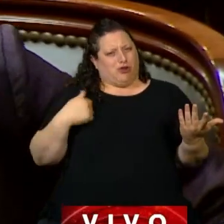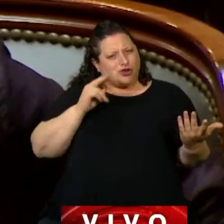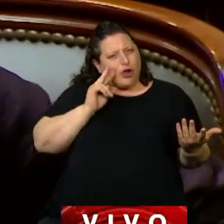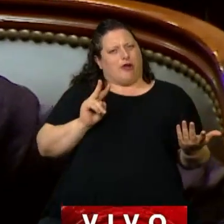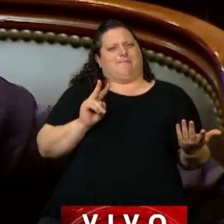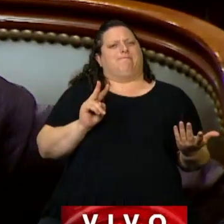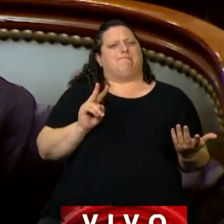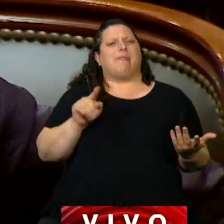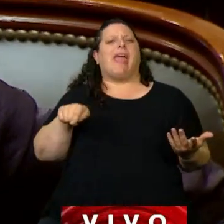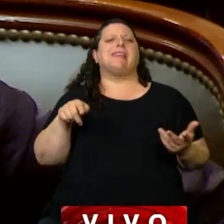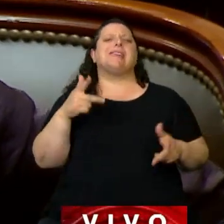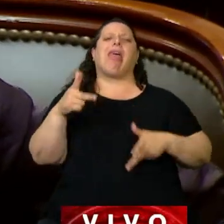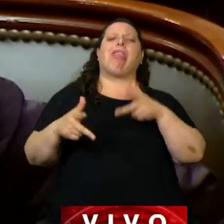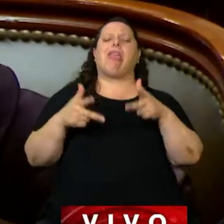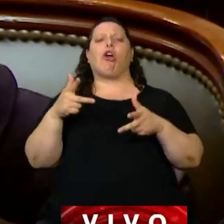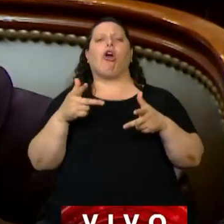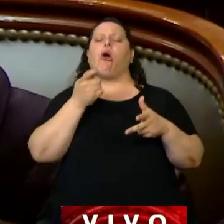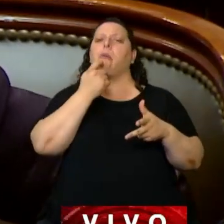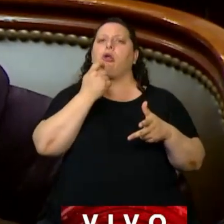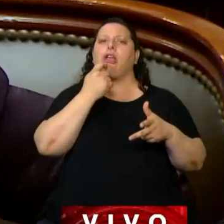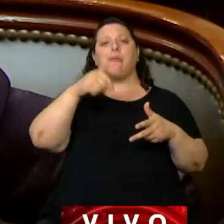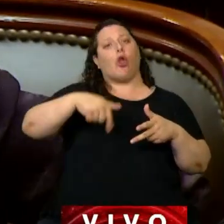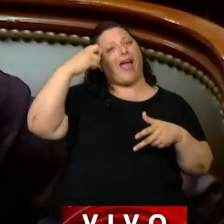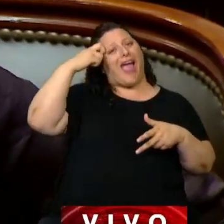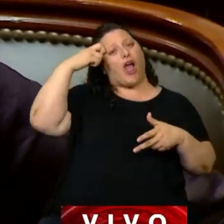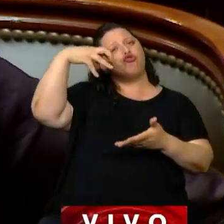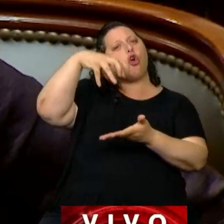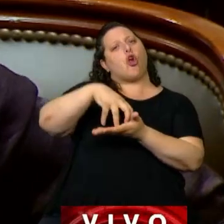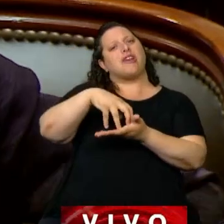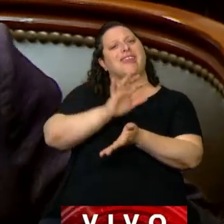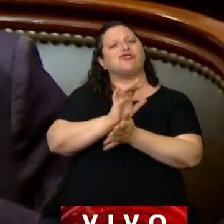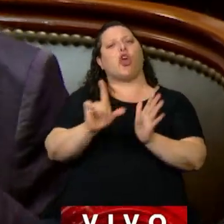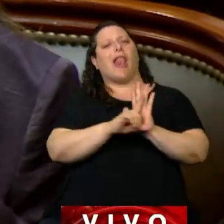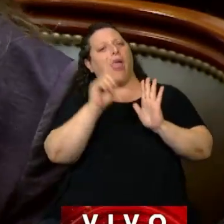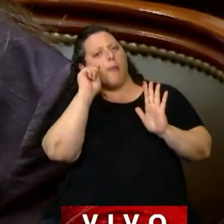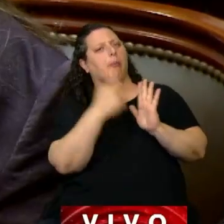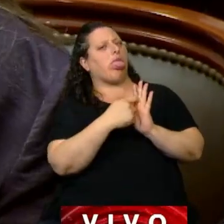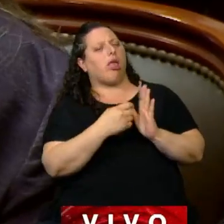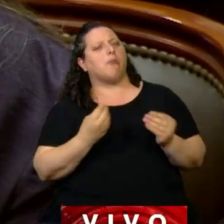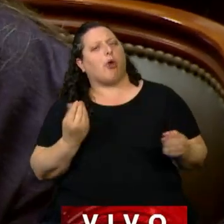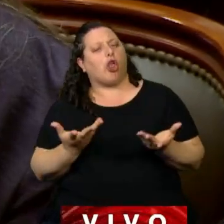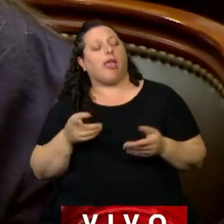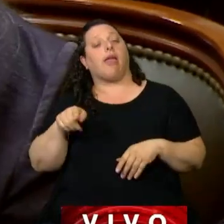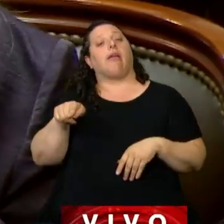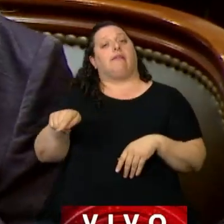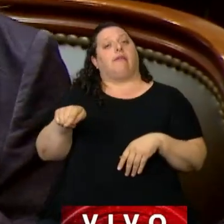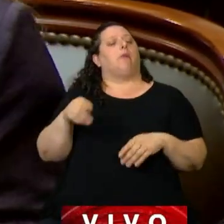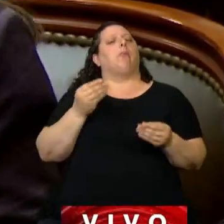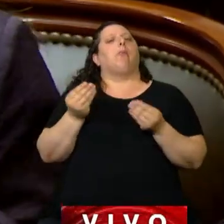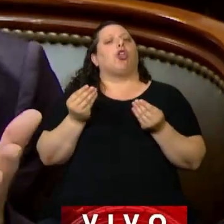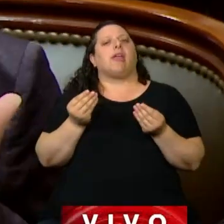modo Y explicaba por qué se Por qué este congreso está violando la ley y eso decía que eso ocurría porque